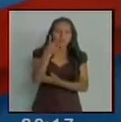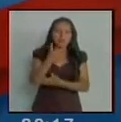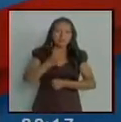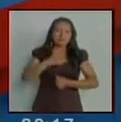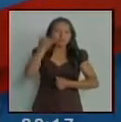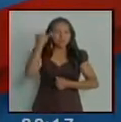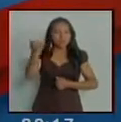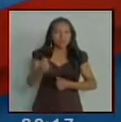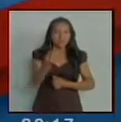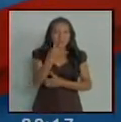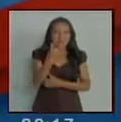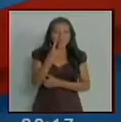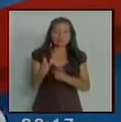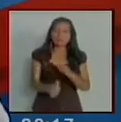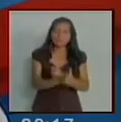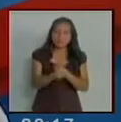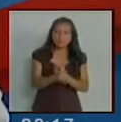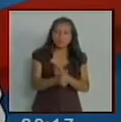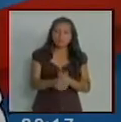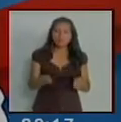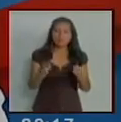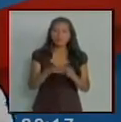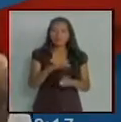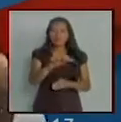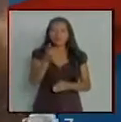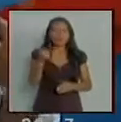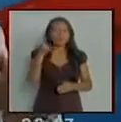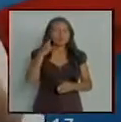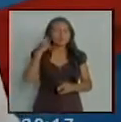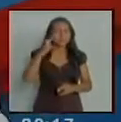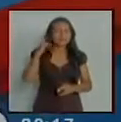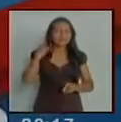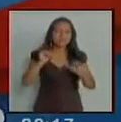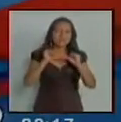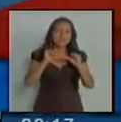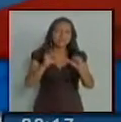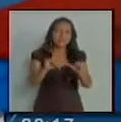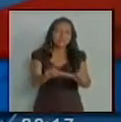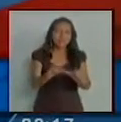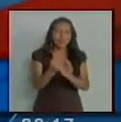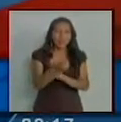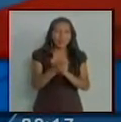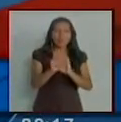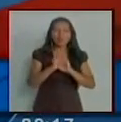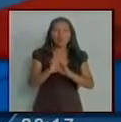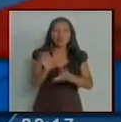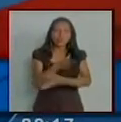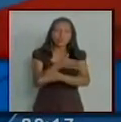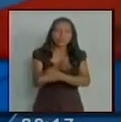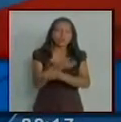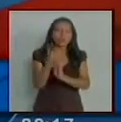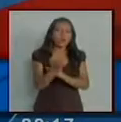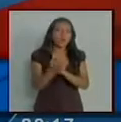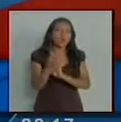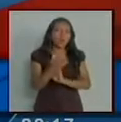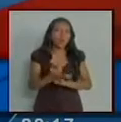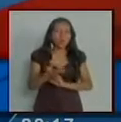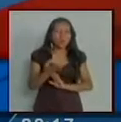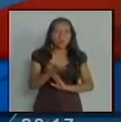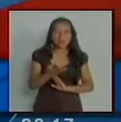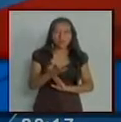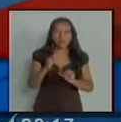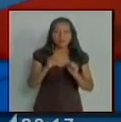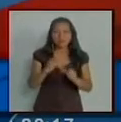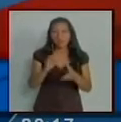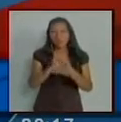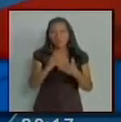La exposición a sonidos prolongados, ¿no? Después, infecciones